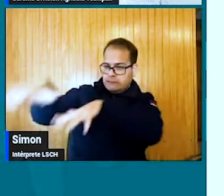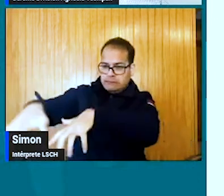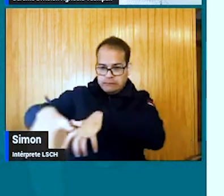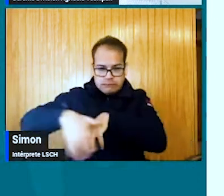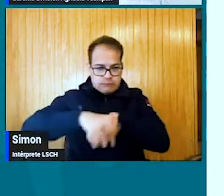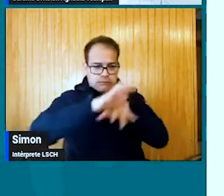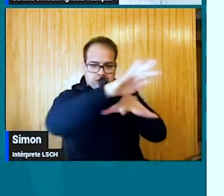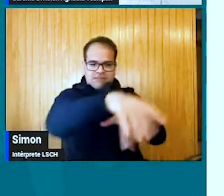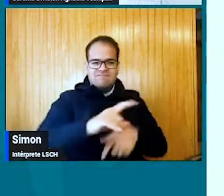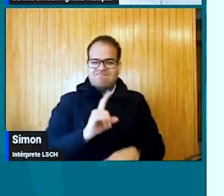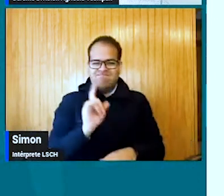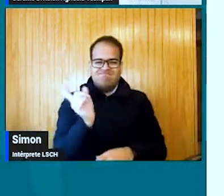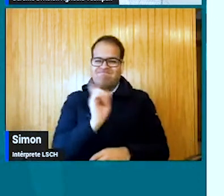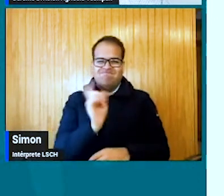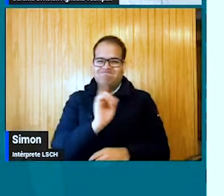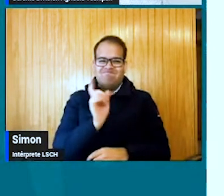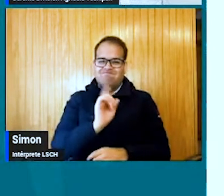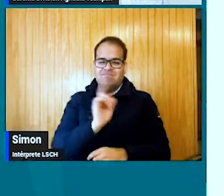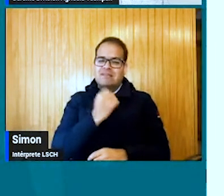suelo.